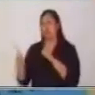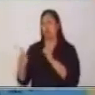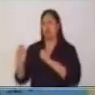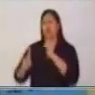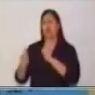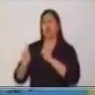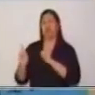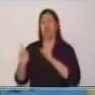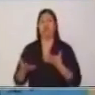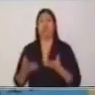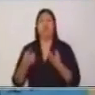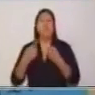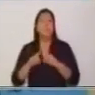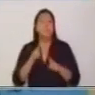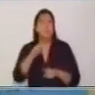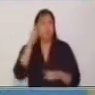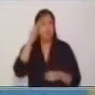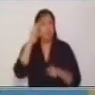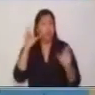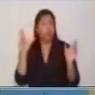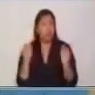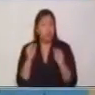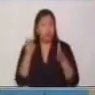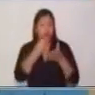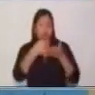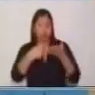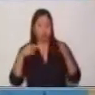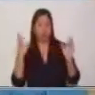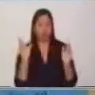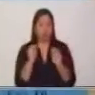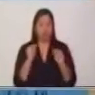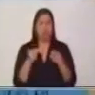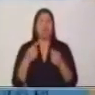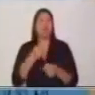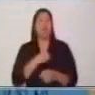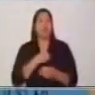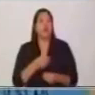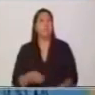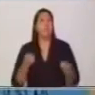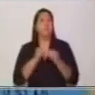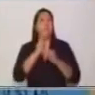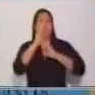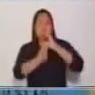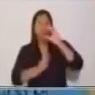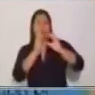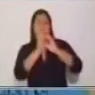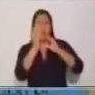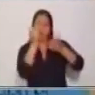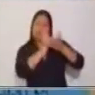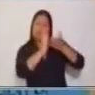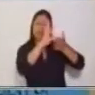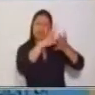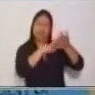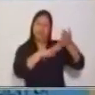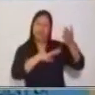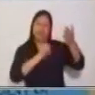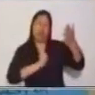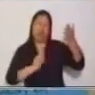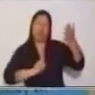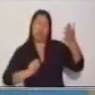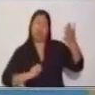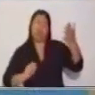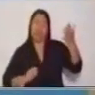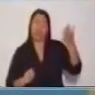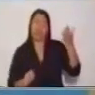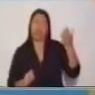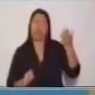Lo cierto es que el escritor de brevedades nada anhela más en el mundo que escribir interminablemente largos textos en